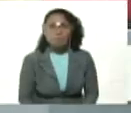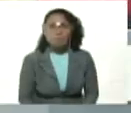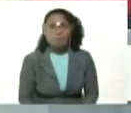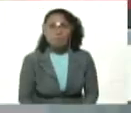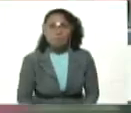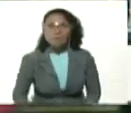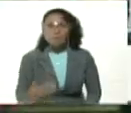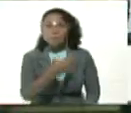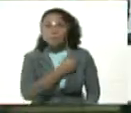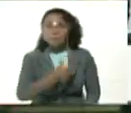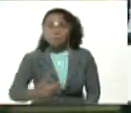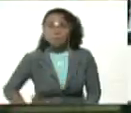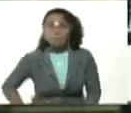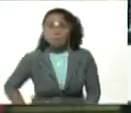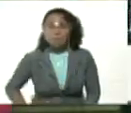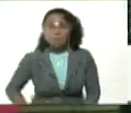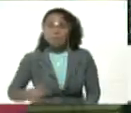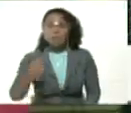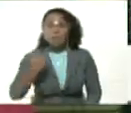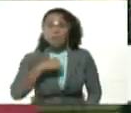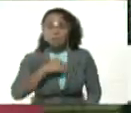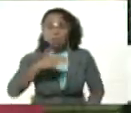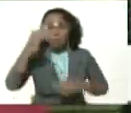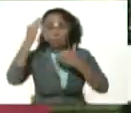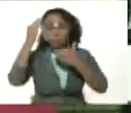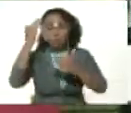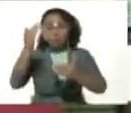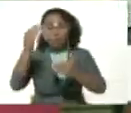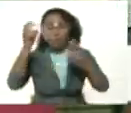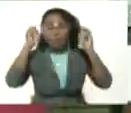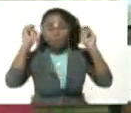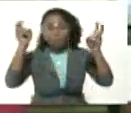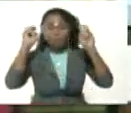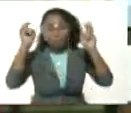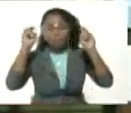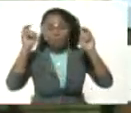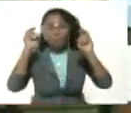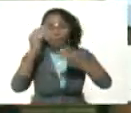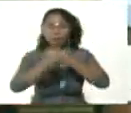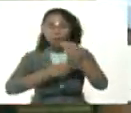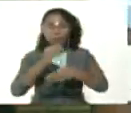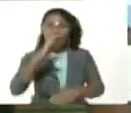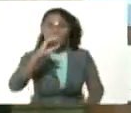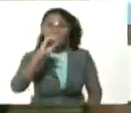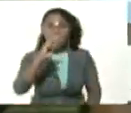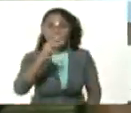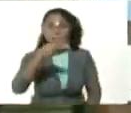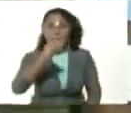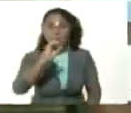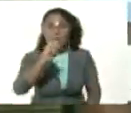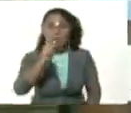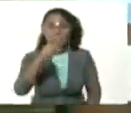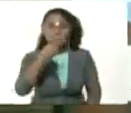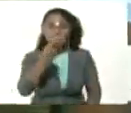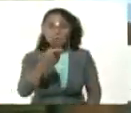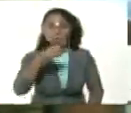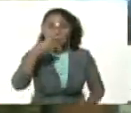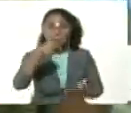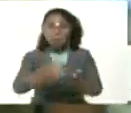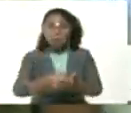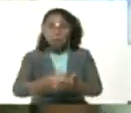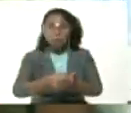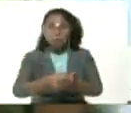Presidente, lo saludamos desde el consorcio de oleaginosas Coposa, ubicado, como usted lo ha mencionado,